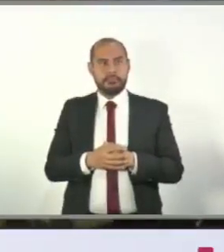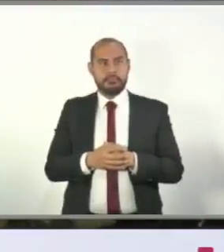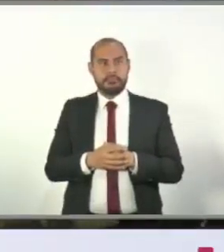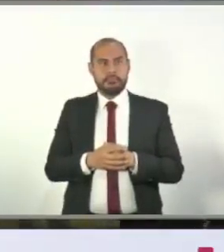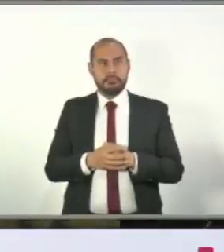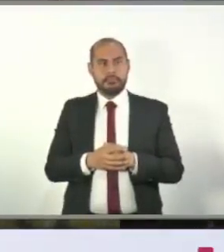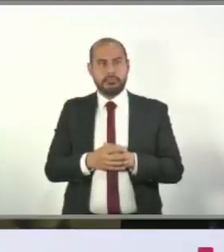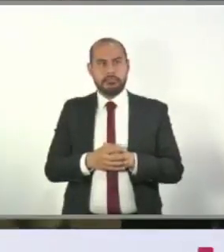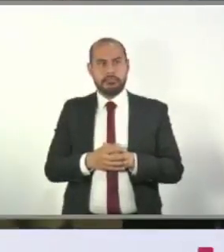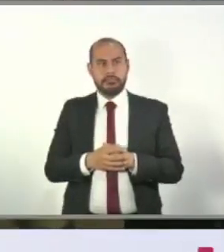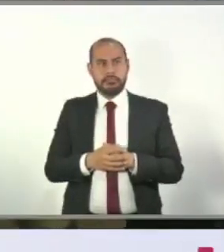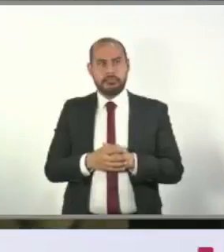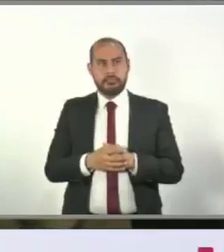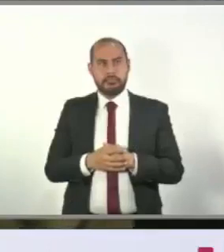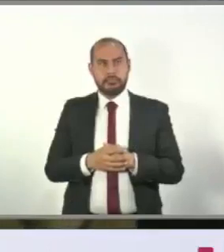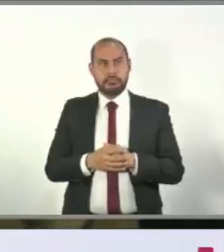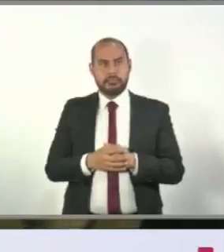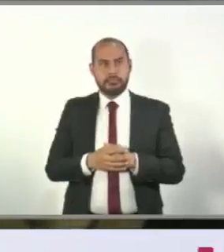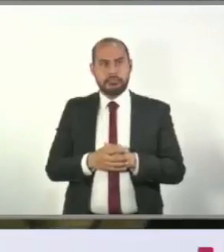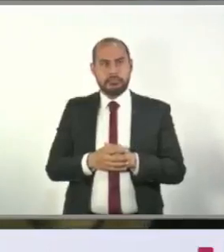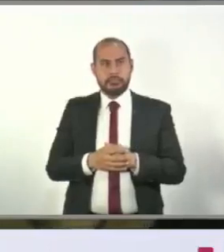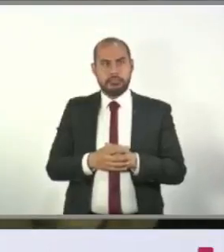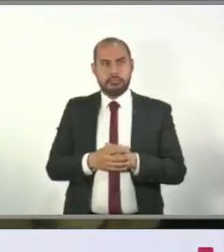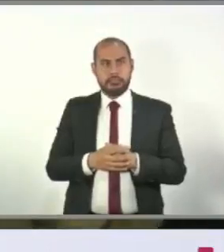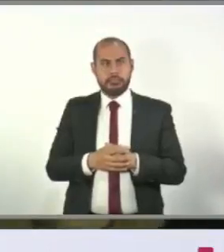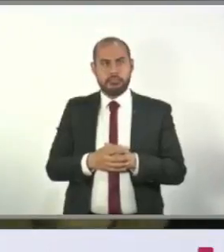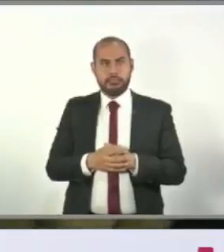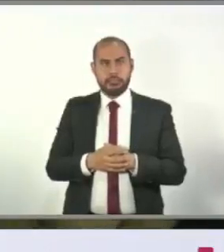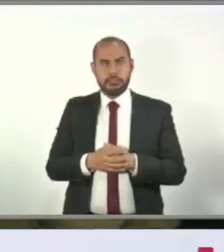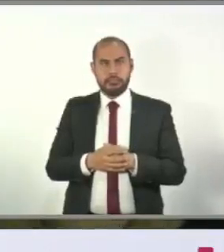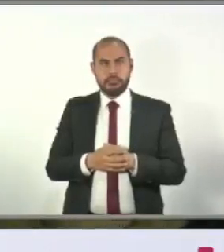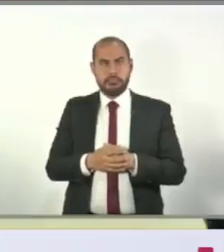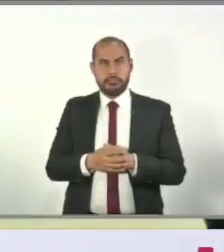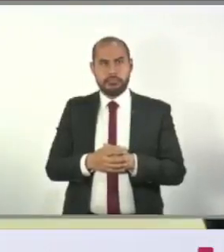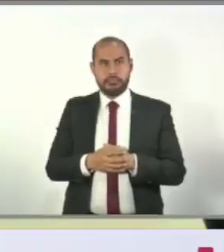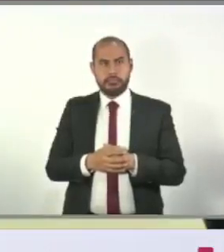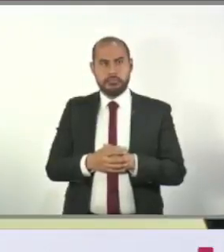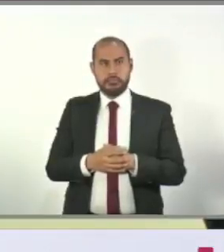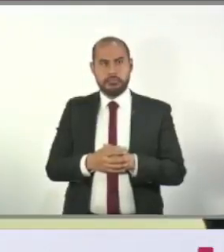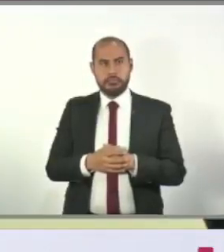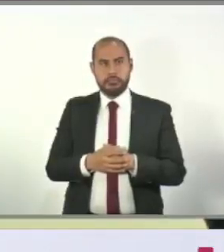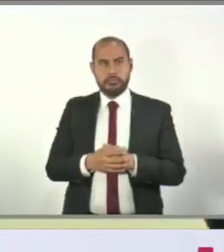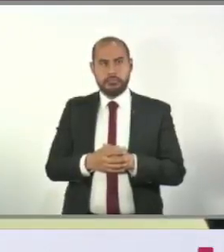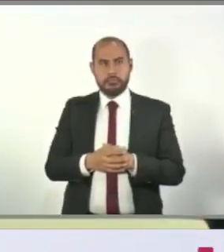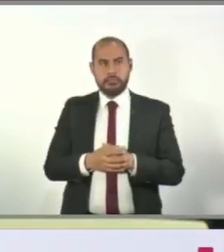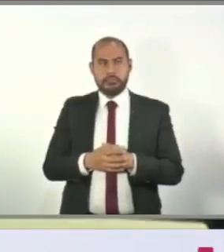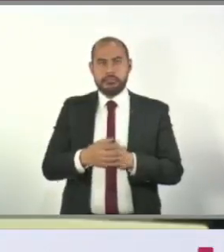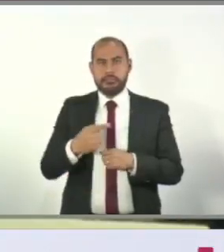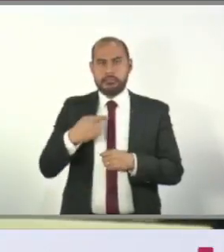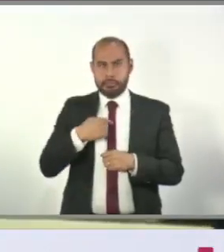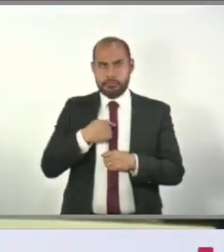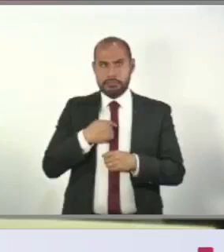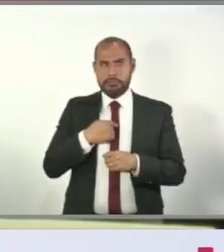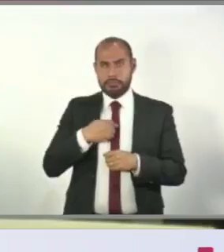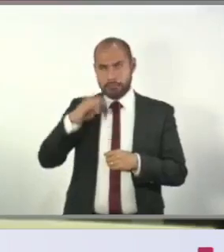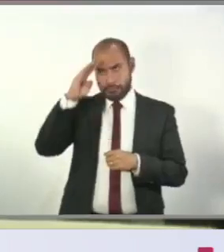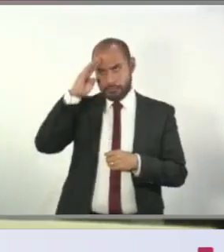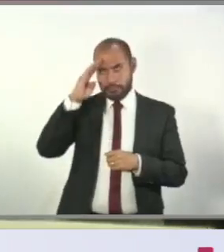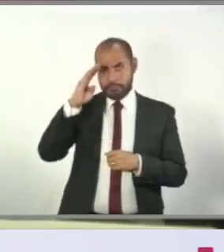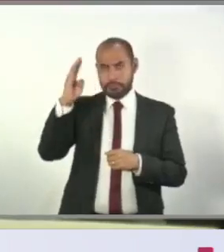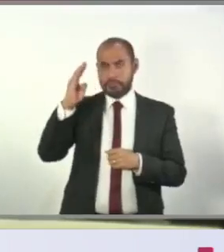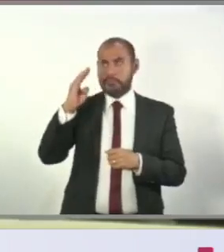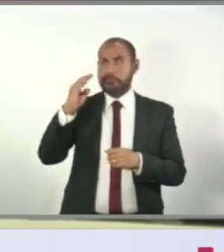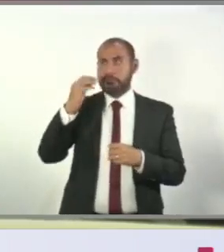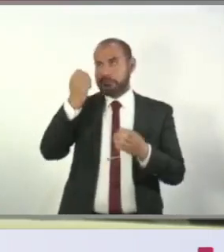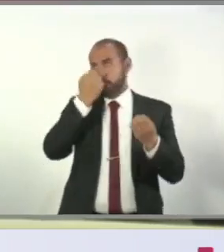gloria de su nombre, para nuestro bien y de toda su santa iglesia. Te ofrecemos, Señor, este sacrificio